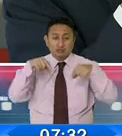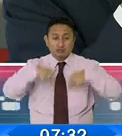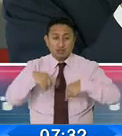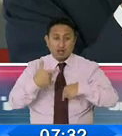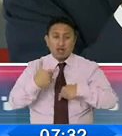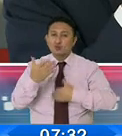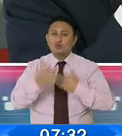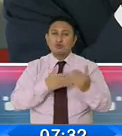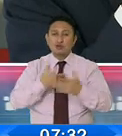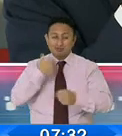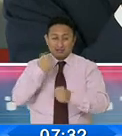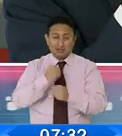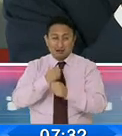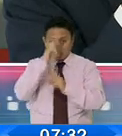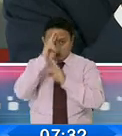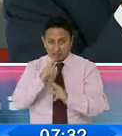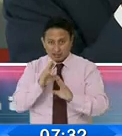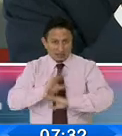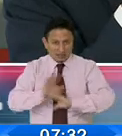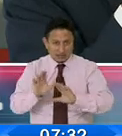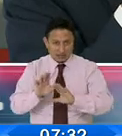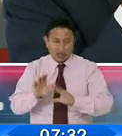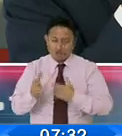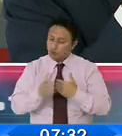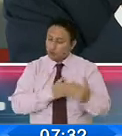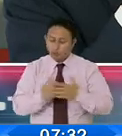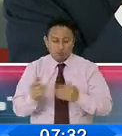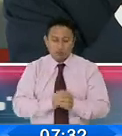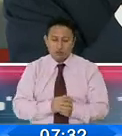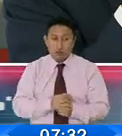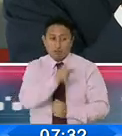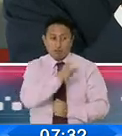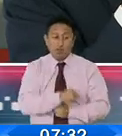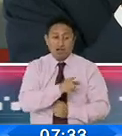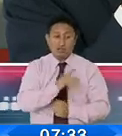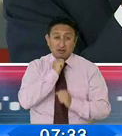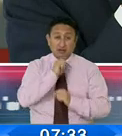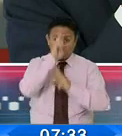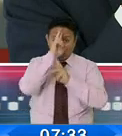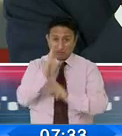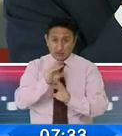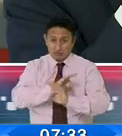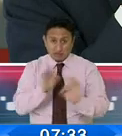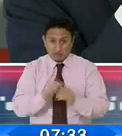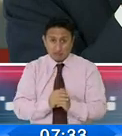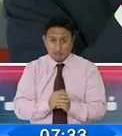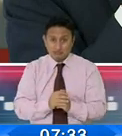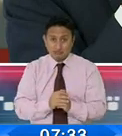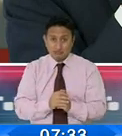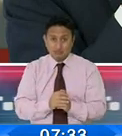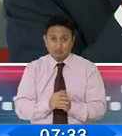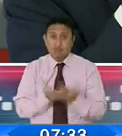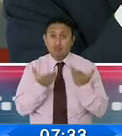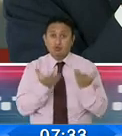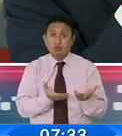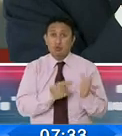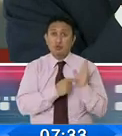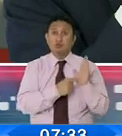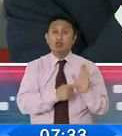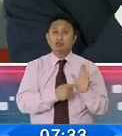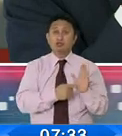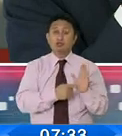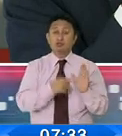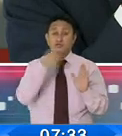este trabajo, aun cuando no tengamos esta corresponsabilidad ciudadana y eso está reflejado,